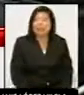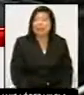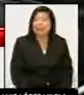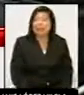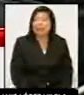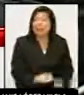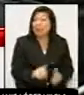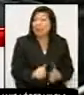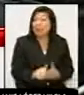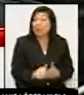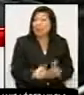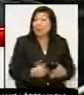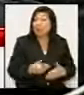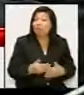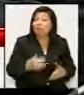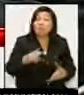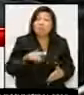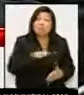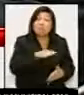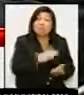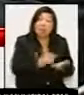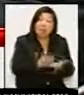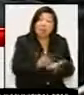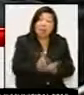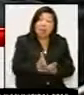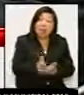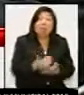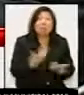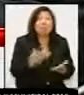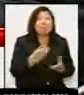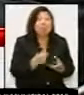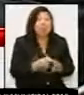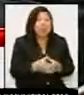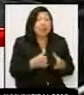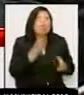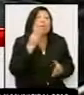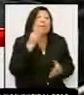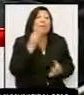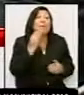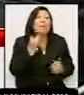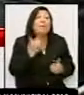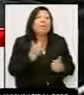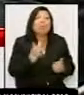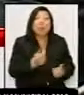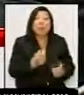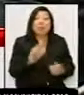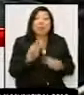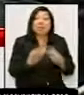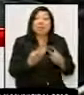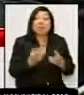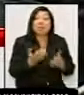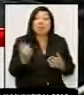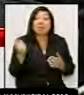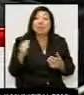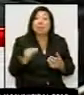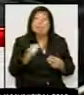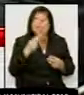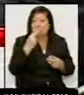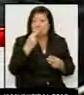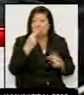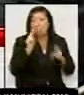en todo el transcurso del viaje, que supone la mayor experiencia por la cual nuestros visitantes extranjeros vienen al